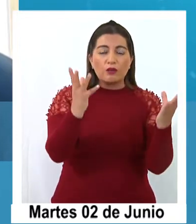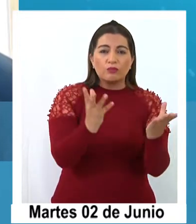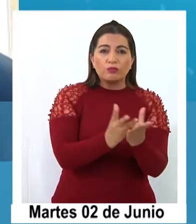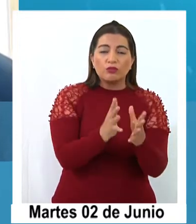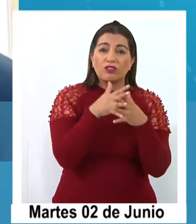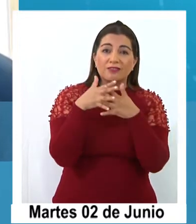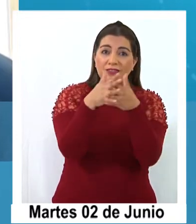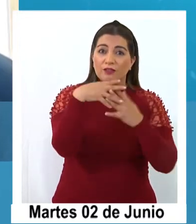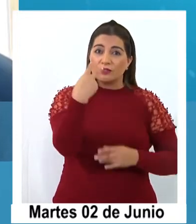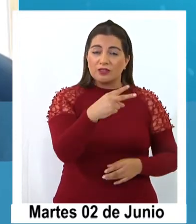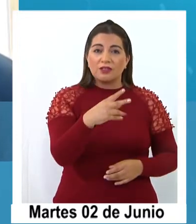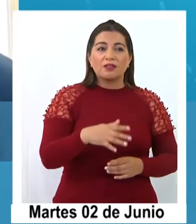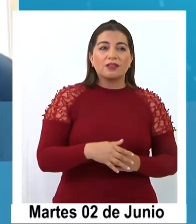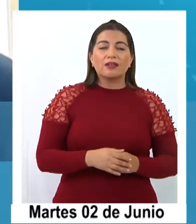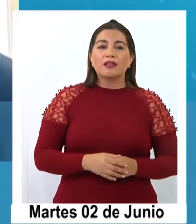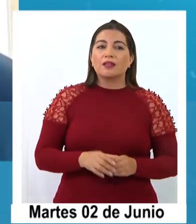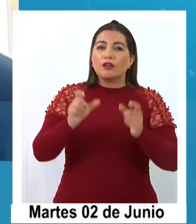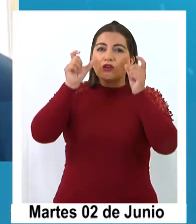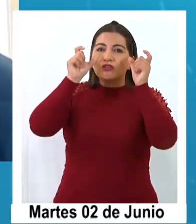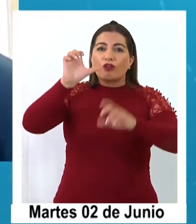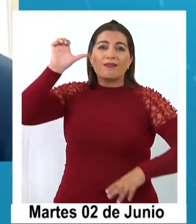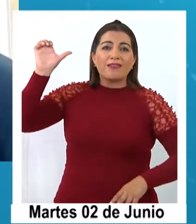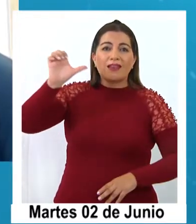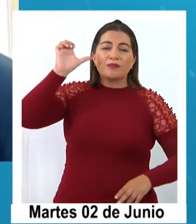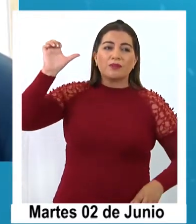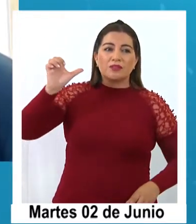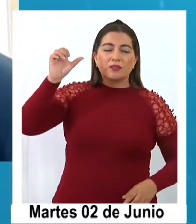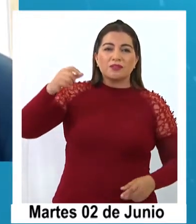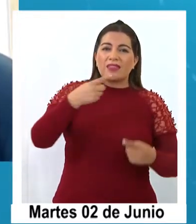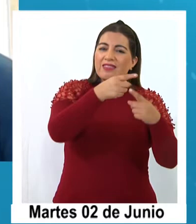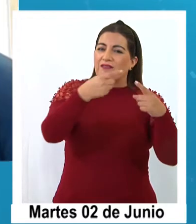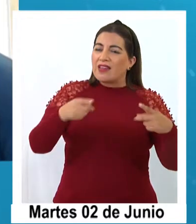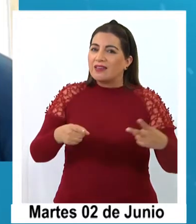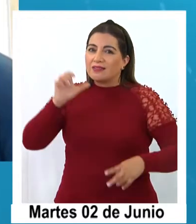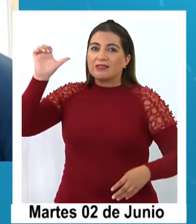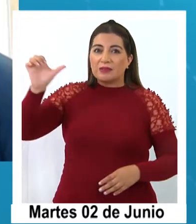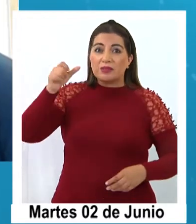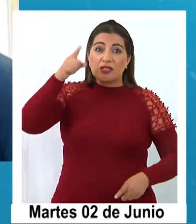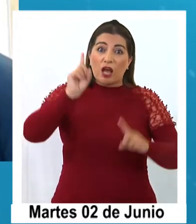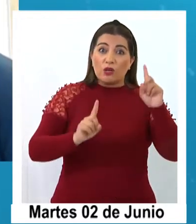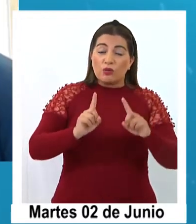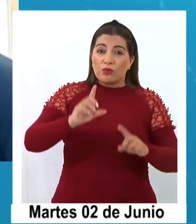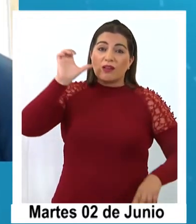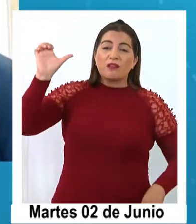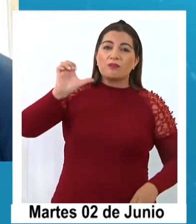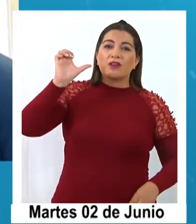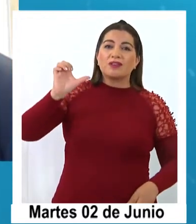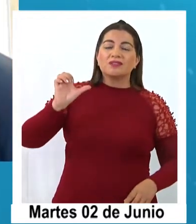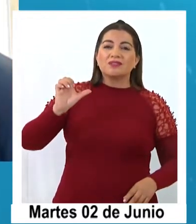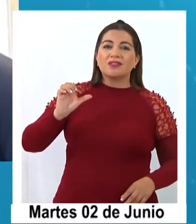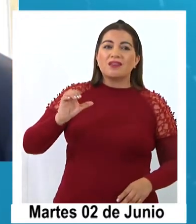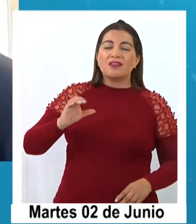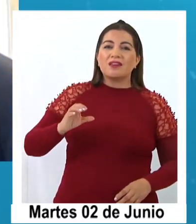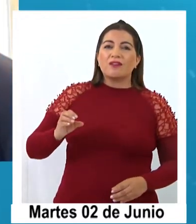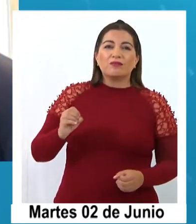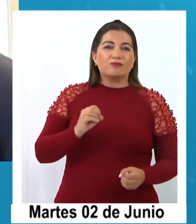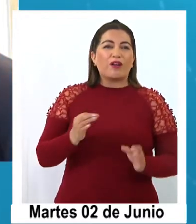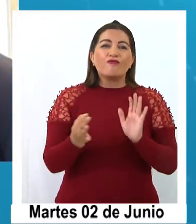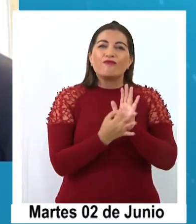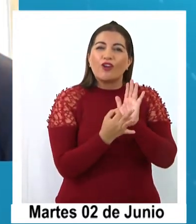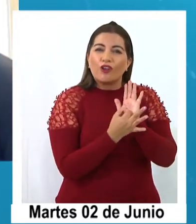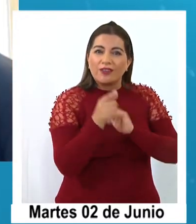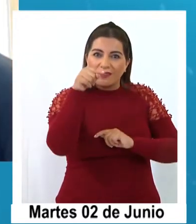americano especialmente, es el manejo de una emergencia, el hazma, distintas emergencias, y parte de la emergencia son las emergencias biológicas, como esta.